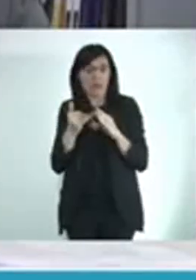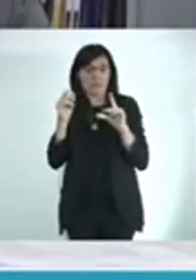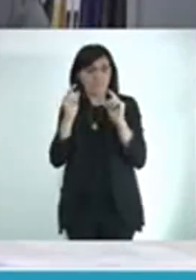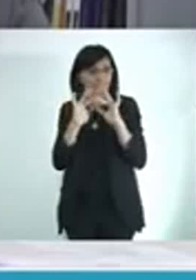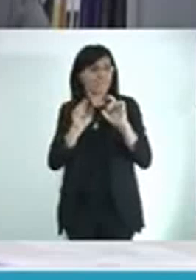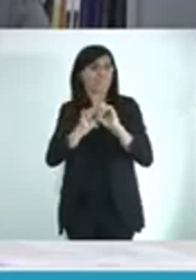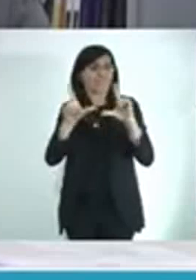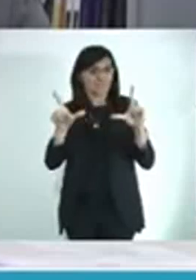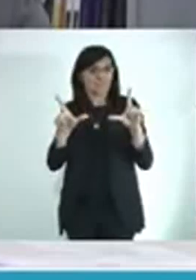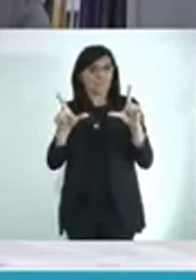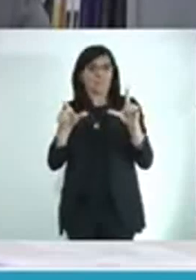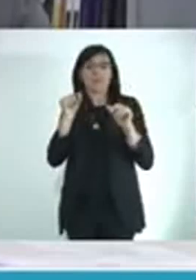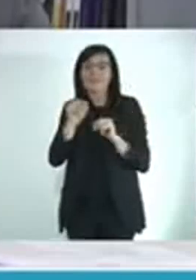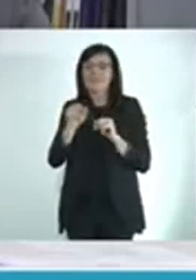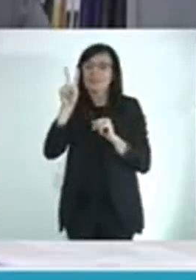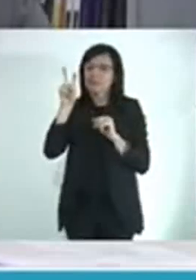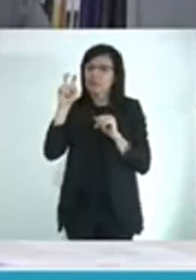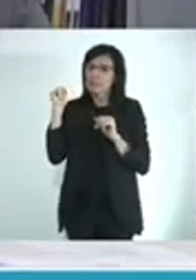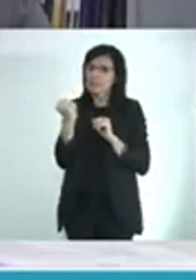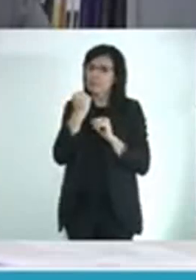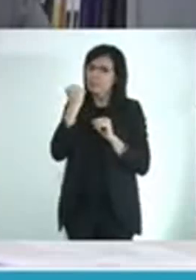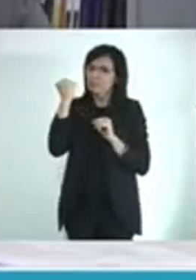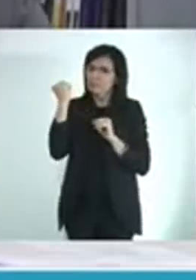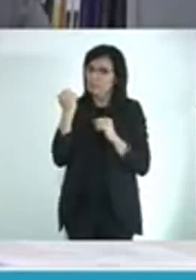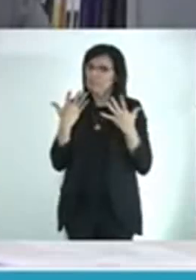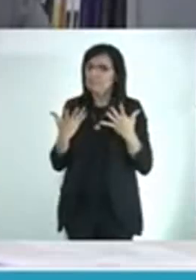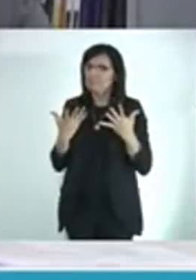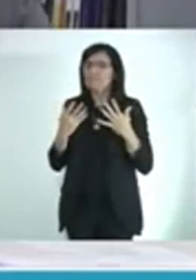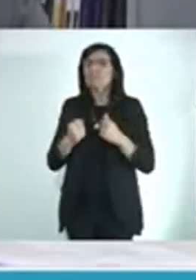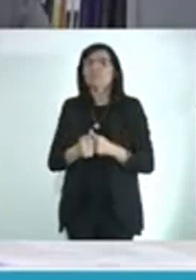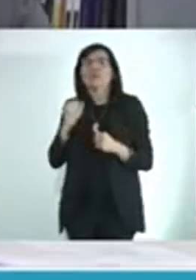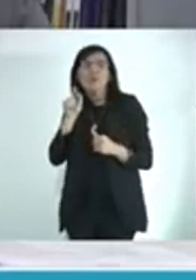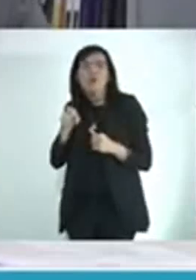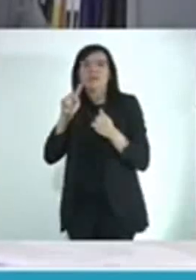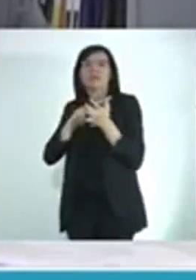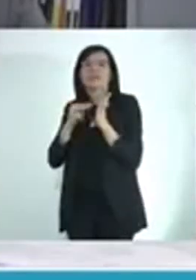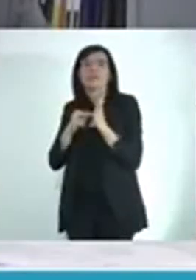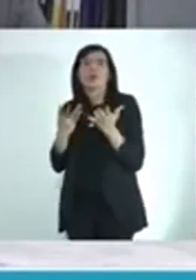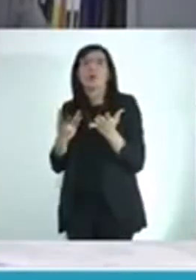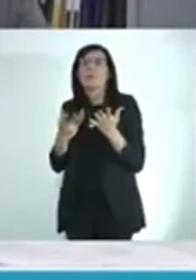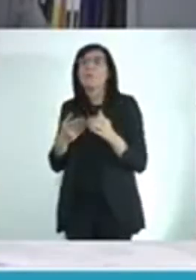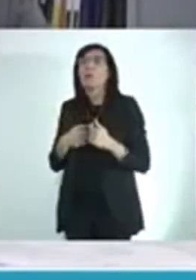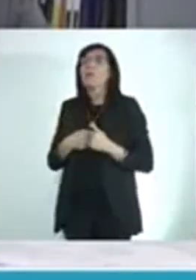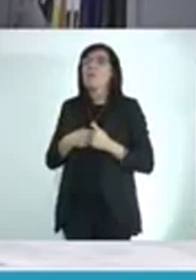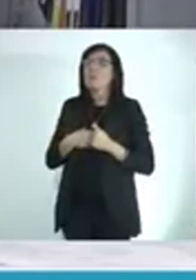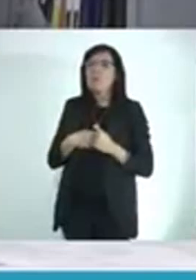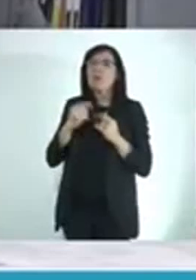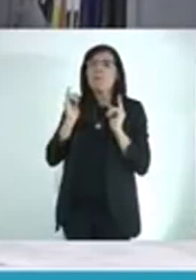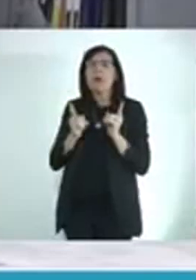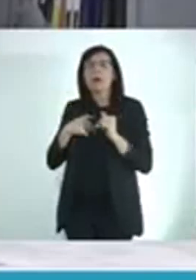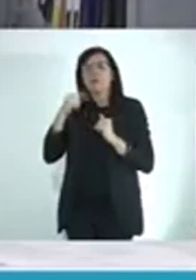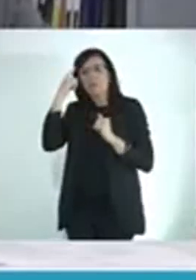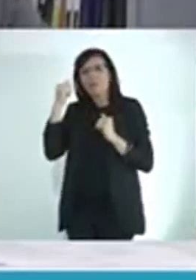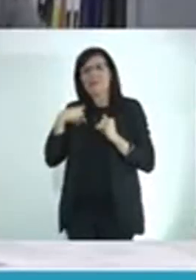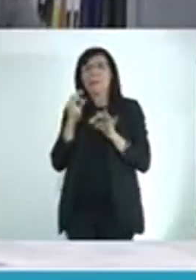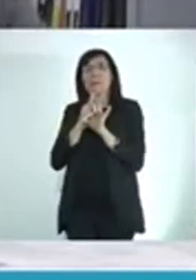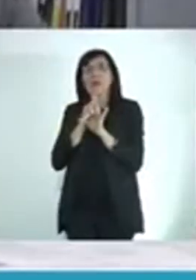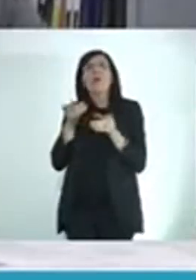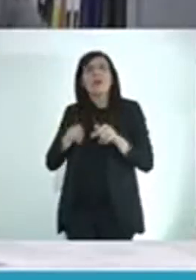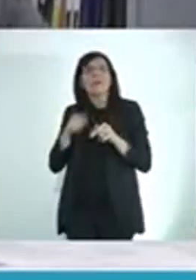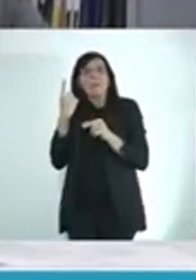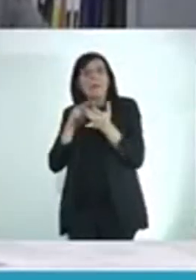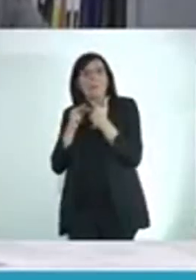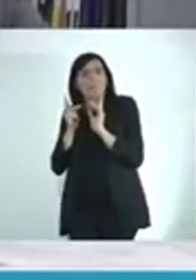daban cuenta y dicen, ah, pero en mi escuela está pasando esto. ¿Cómo tengo que acudir para recurrir a estos recursos que tienen desde la